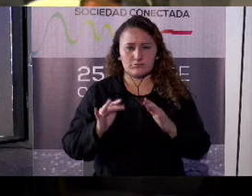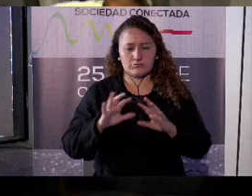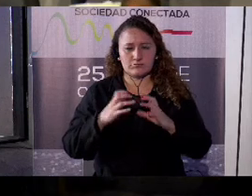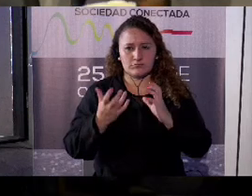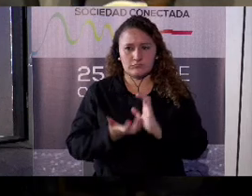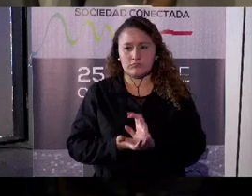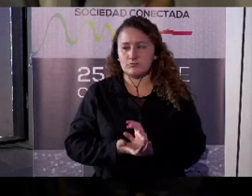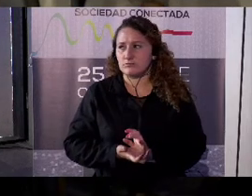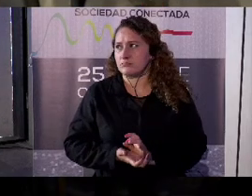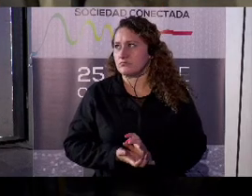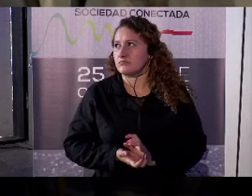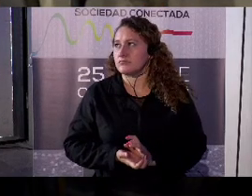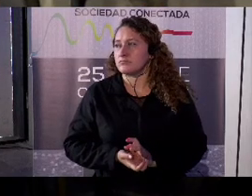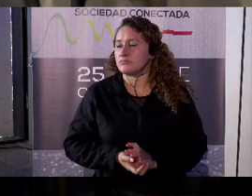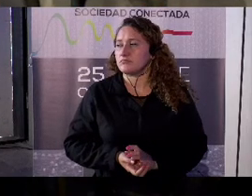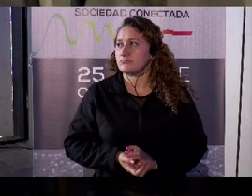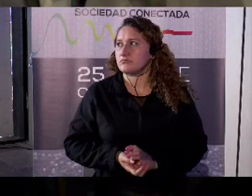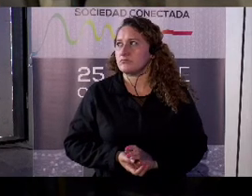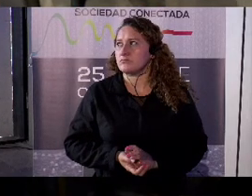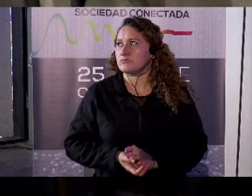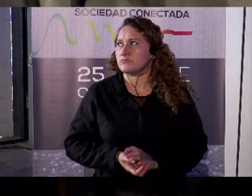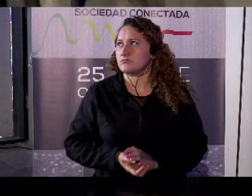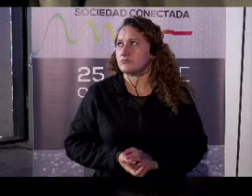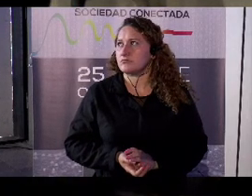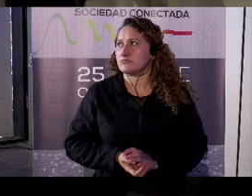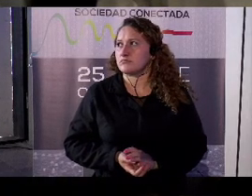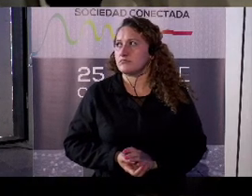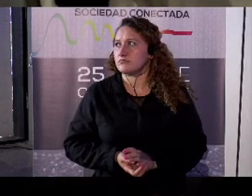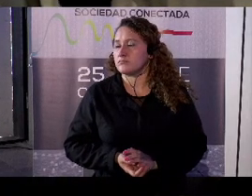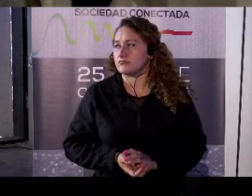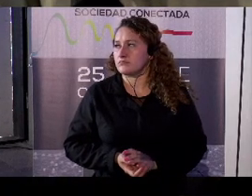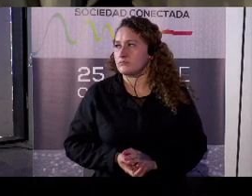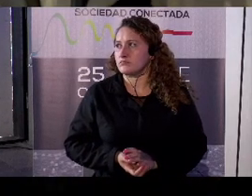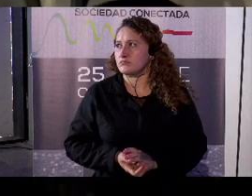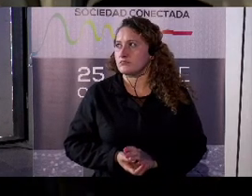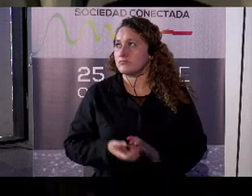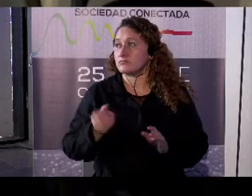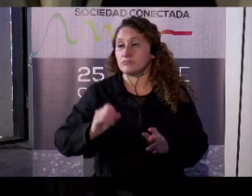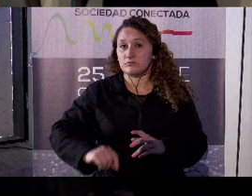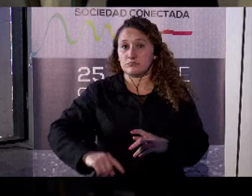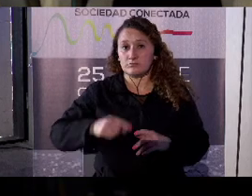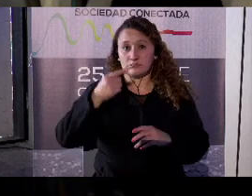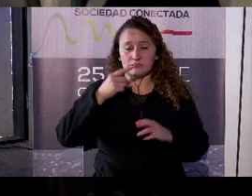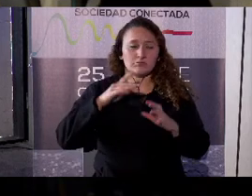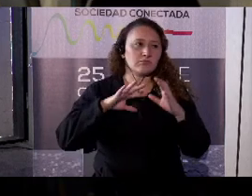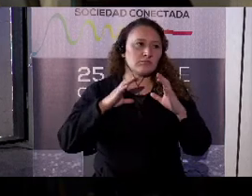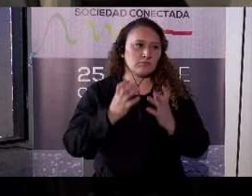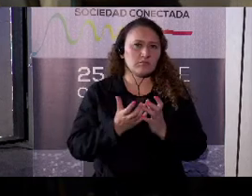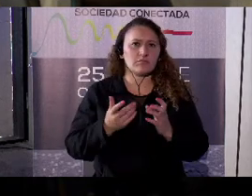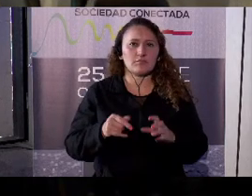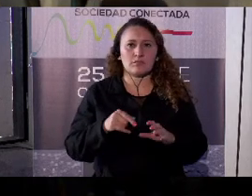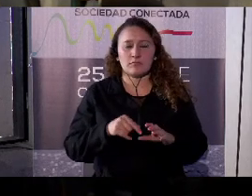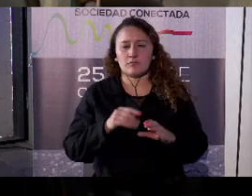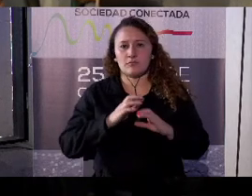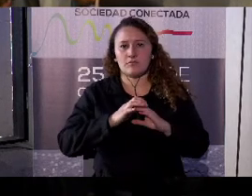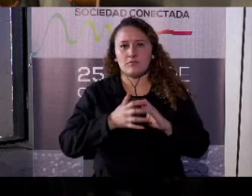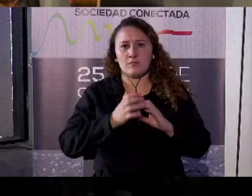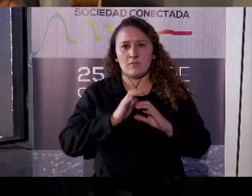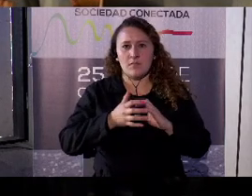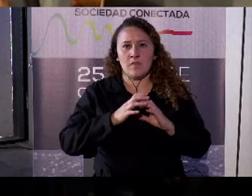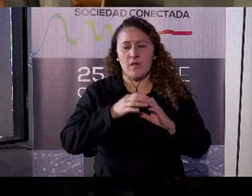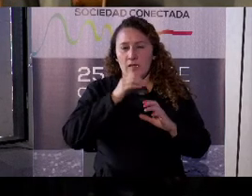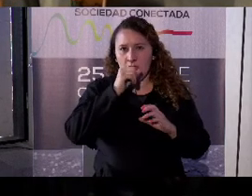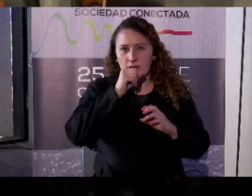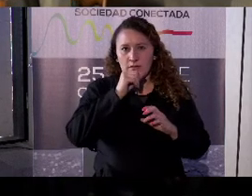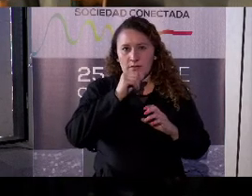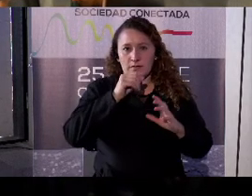iut que tiene varias capas la capa fundamental por supuesto la básica es la